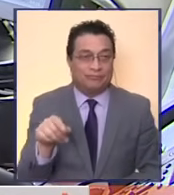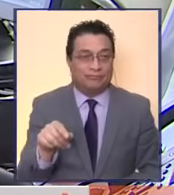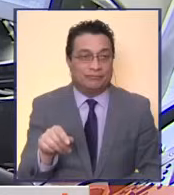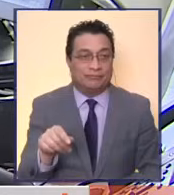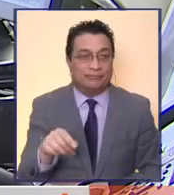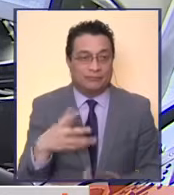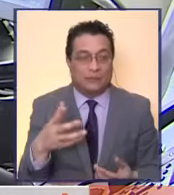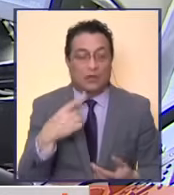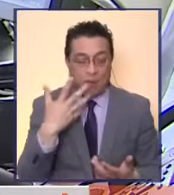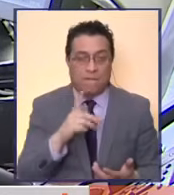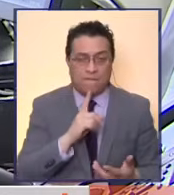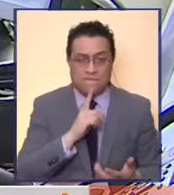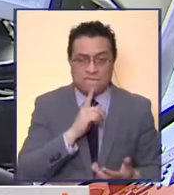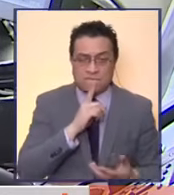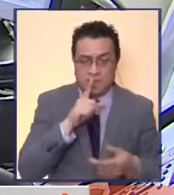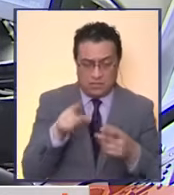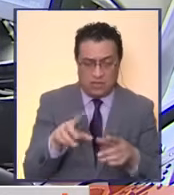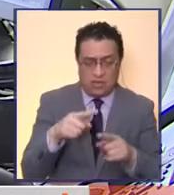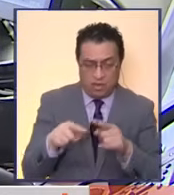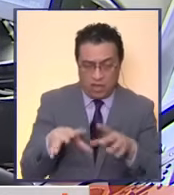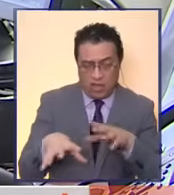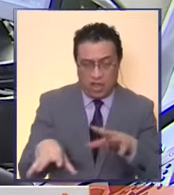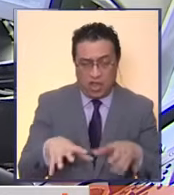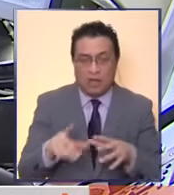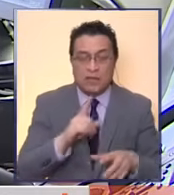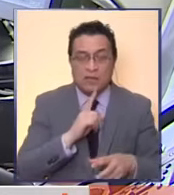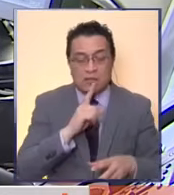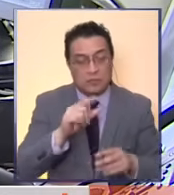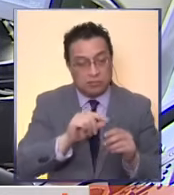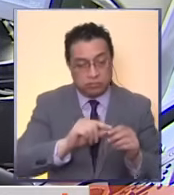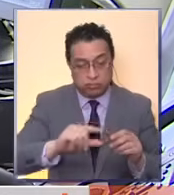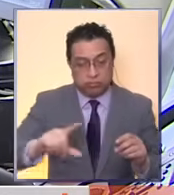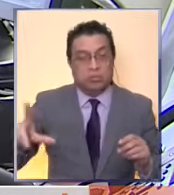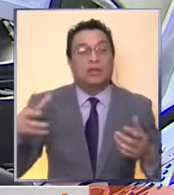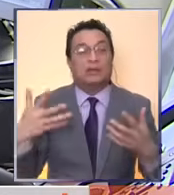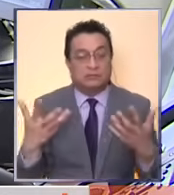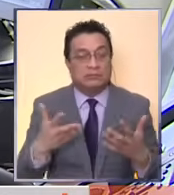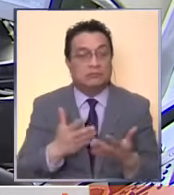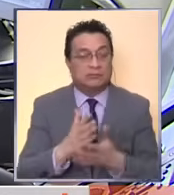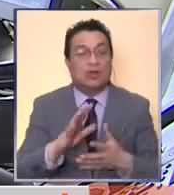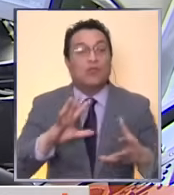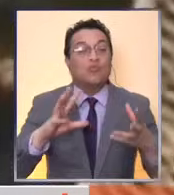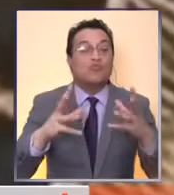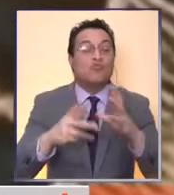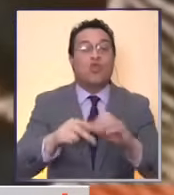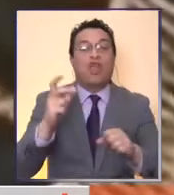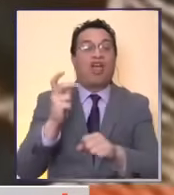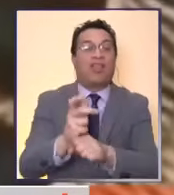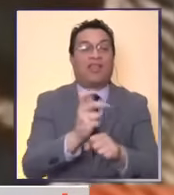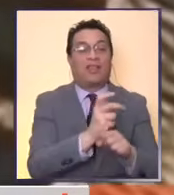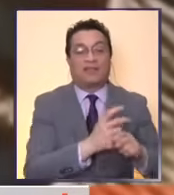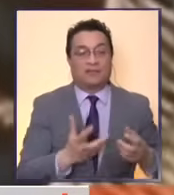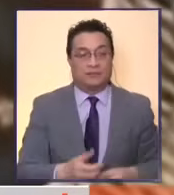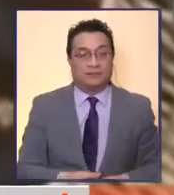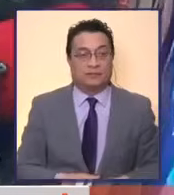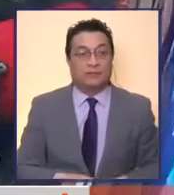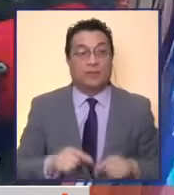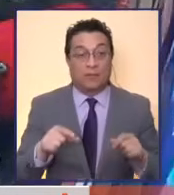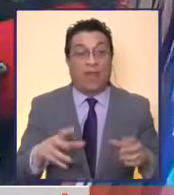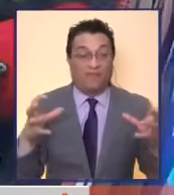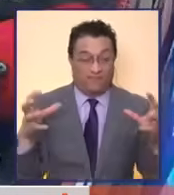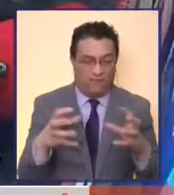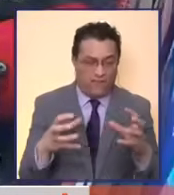de lo adelantado que él estaba iniciándose en esto de lo que es el mundo delictivo. Y de ahí su violencia